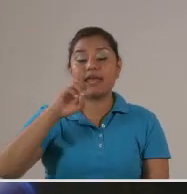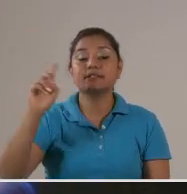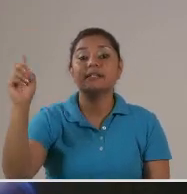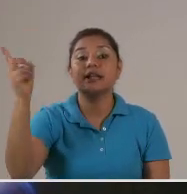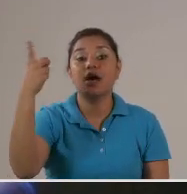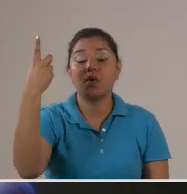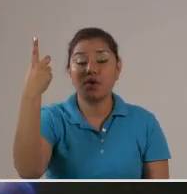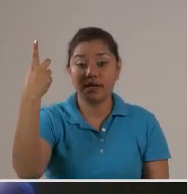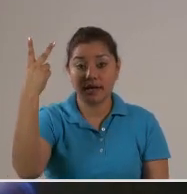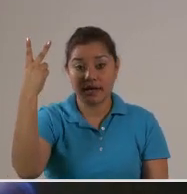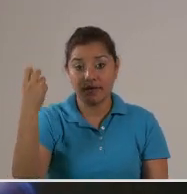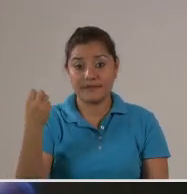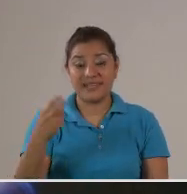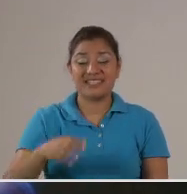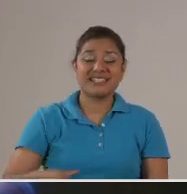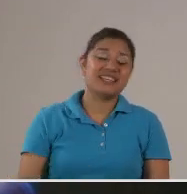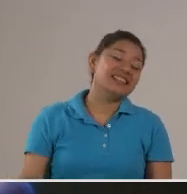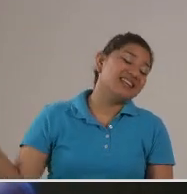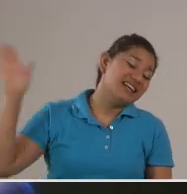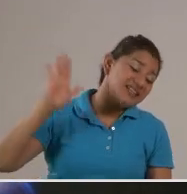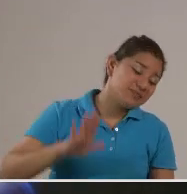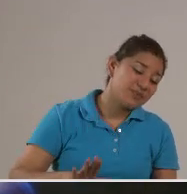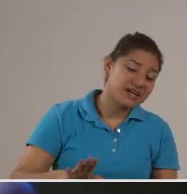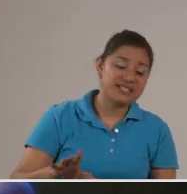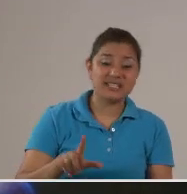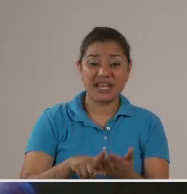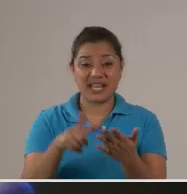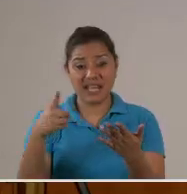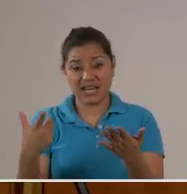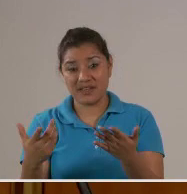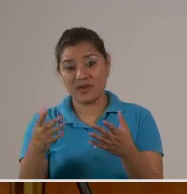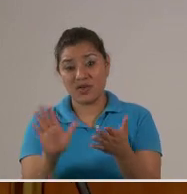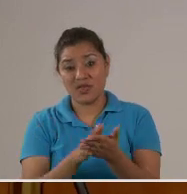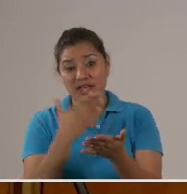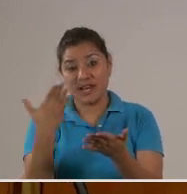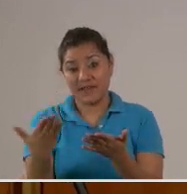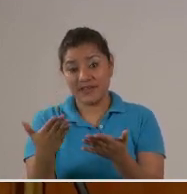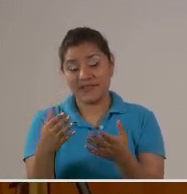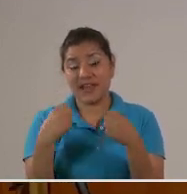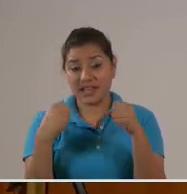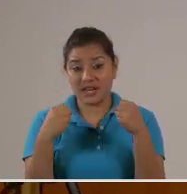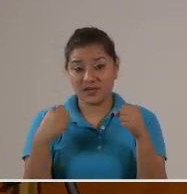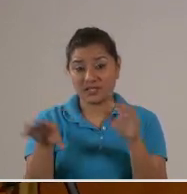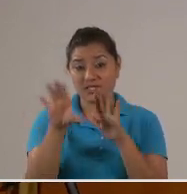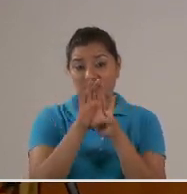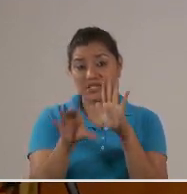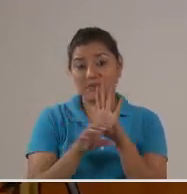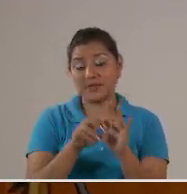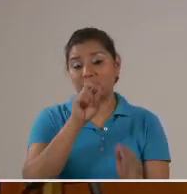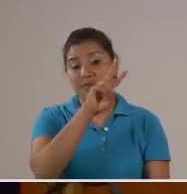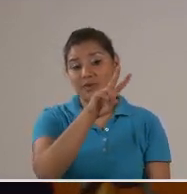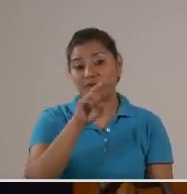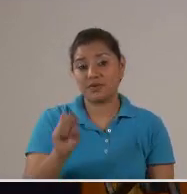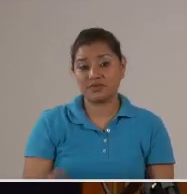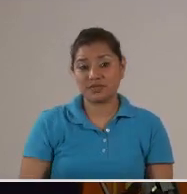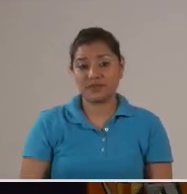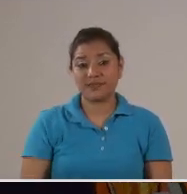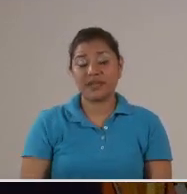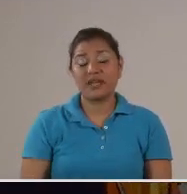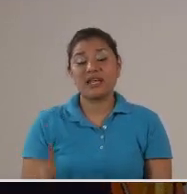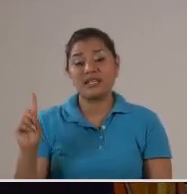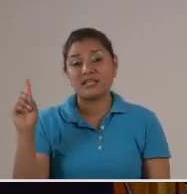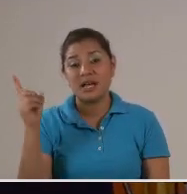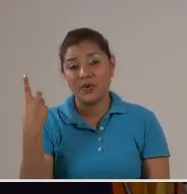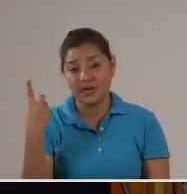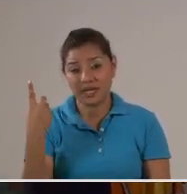única vez posterior al al libro de los hechos capítulo 2 día de Pentecostés va a ser la única